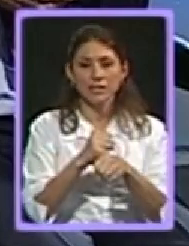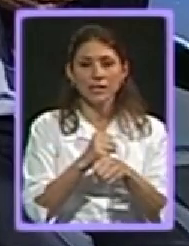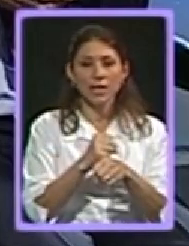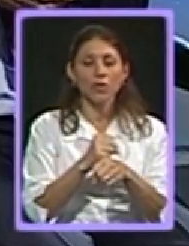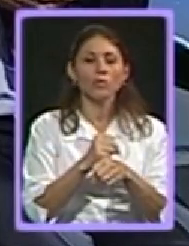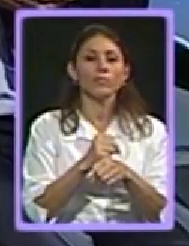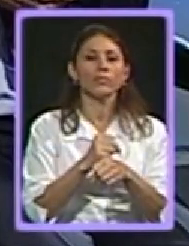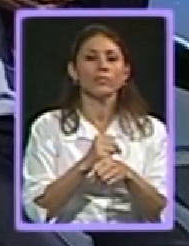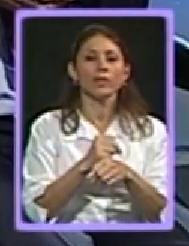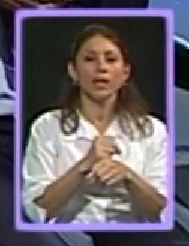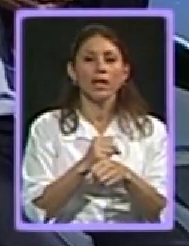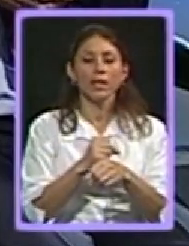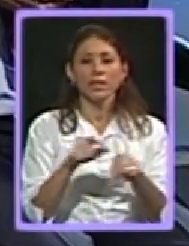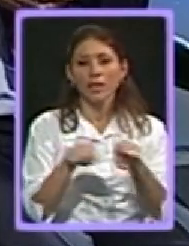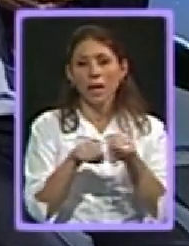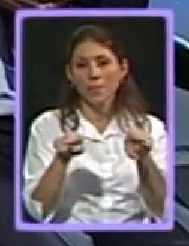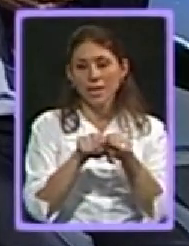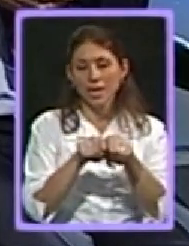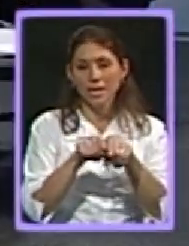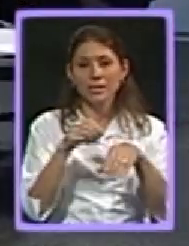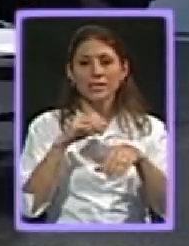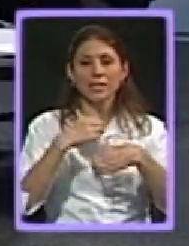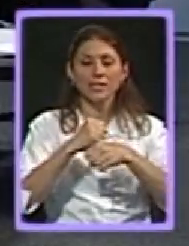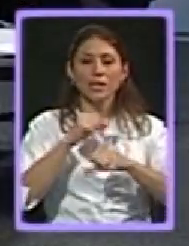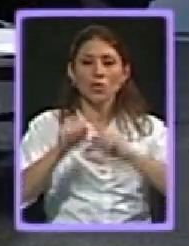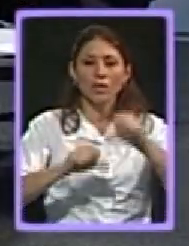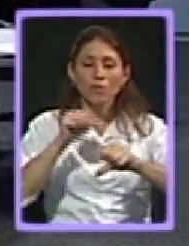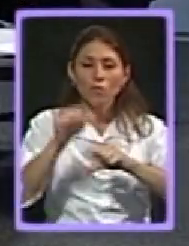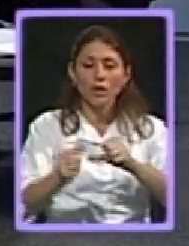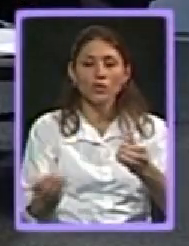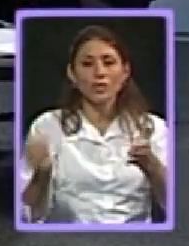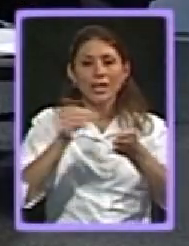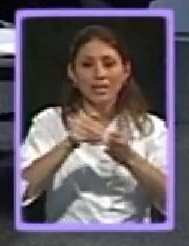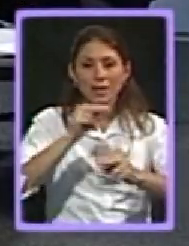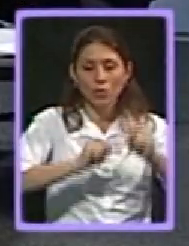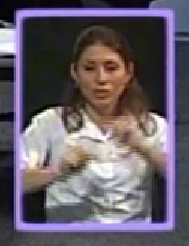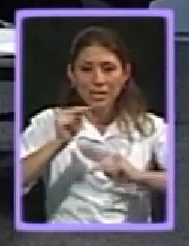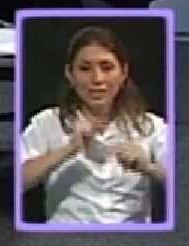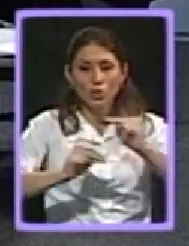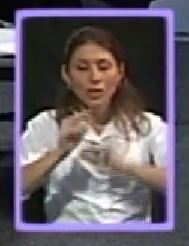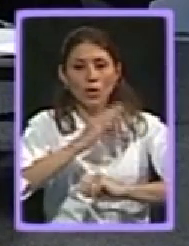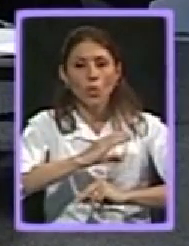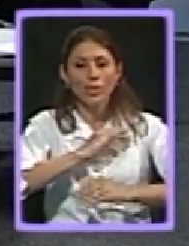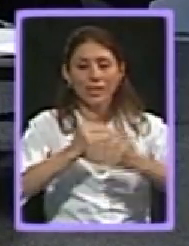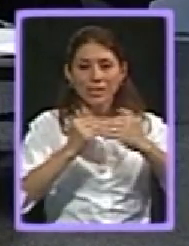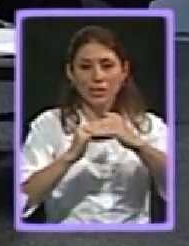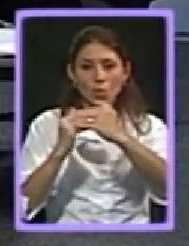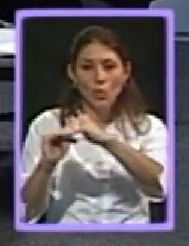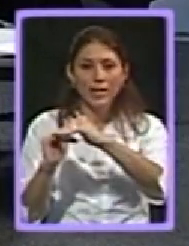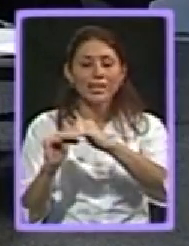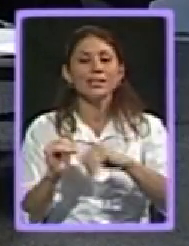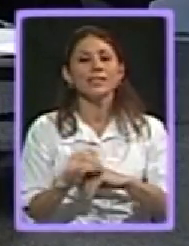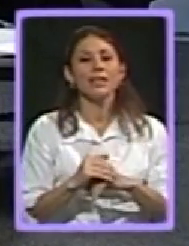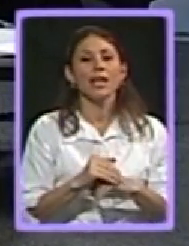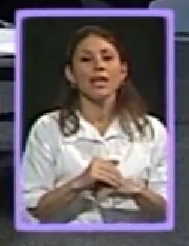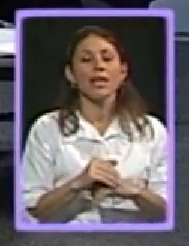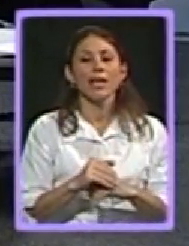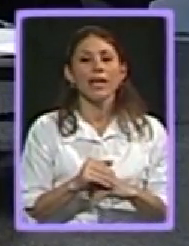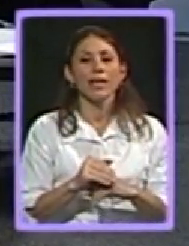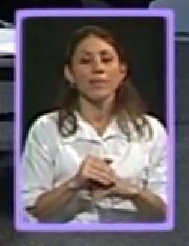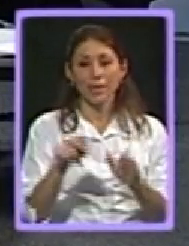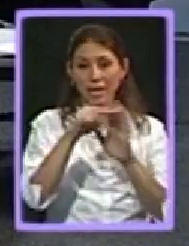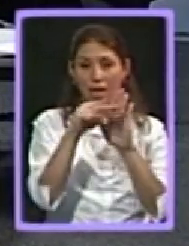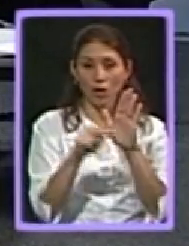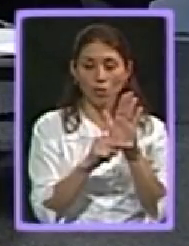hubo esfuerzos de renegociación de condiciones, se introdujeron en la